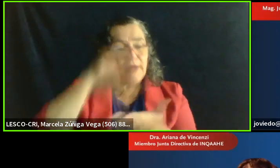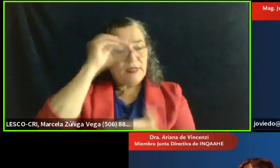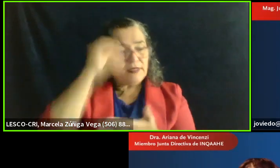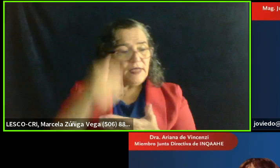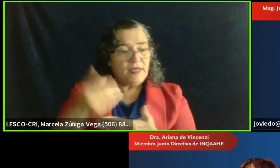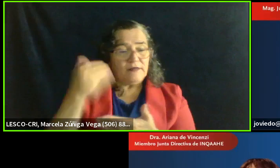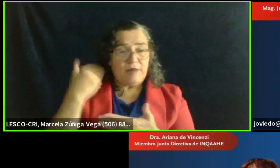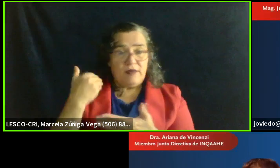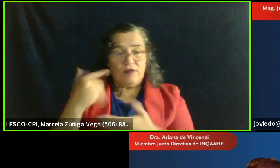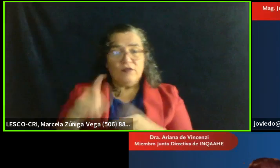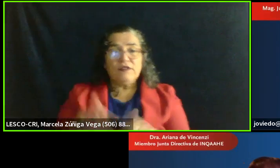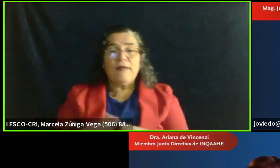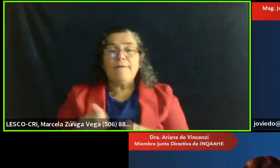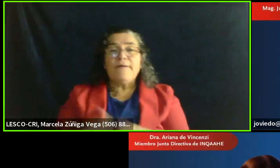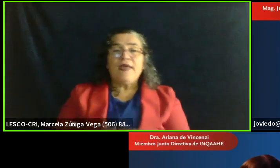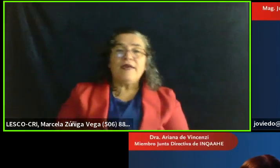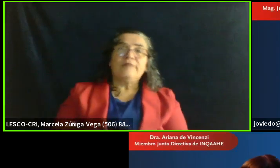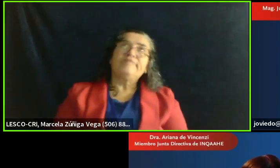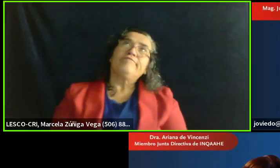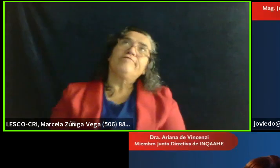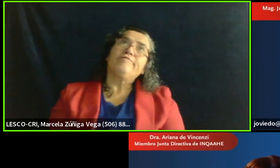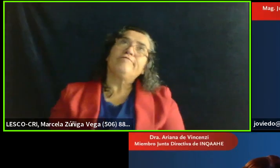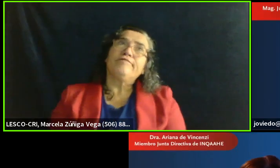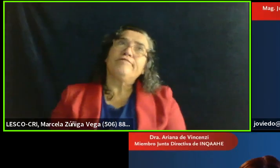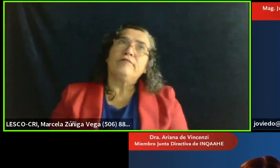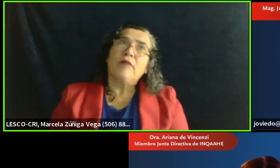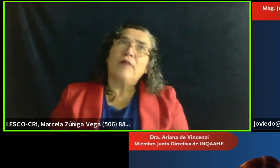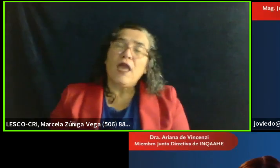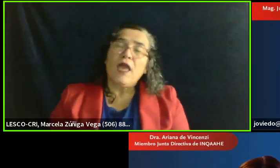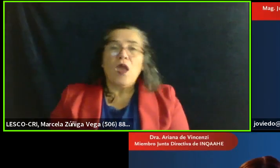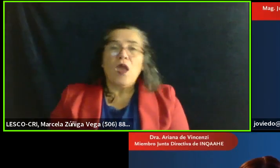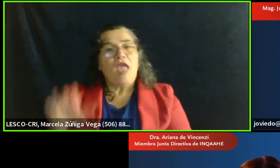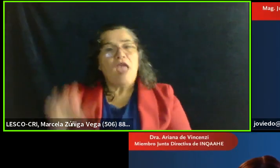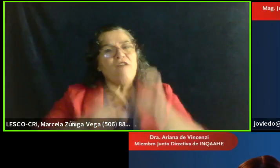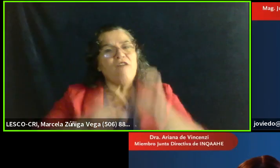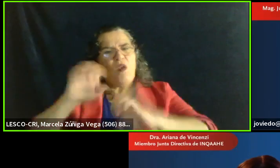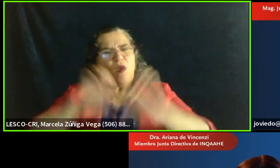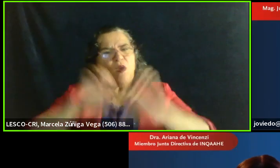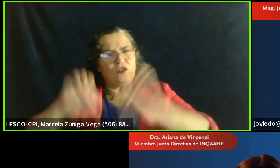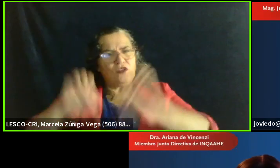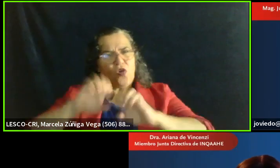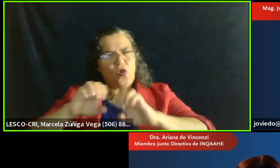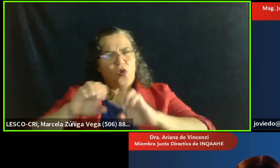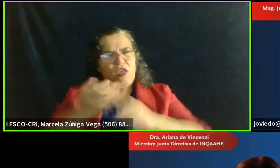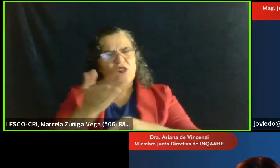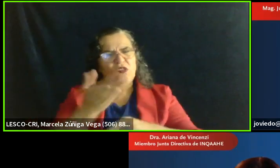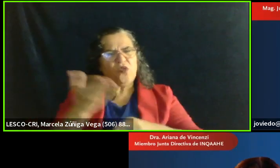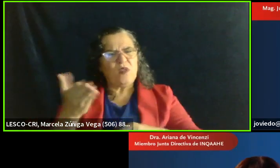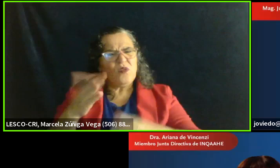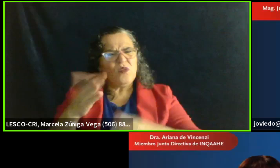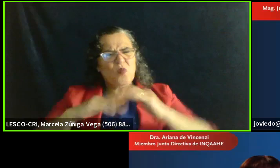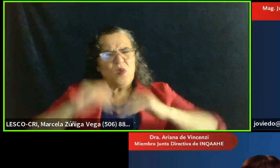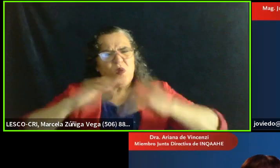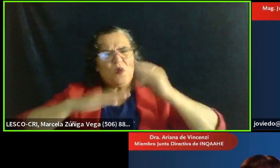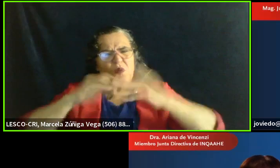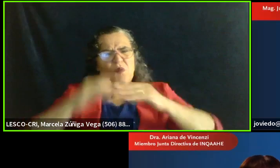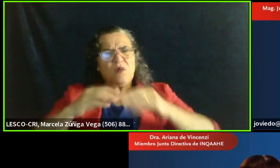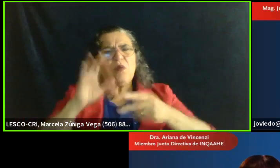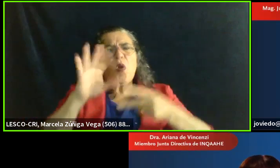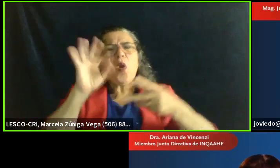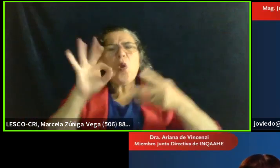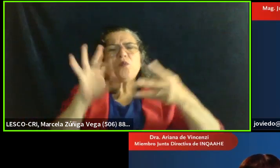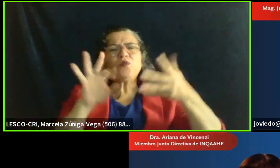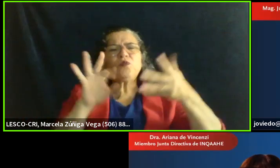una evaluación basada en instrumentos altamente estructurados como los de opción múltiple para habilitar